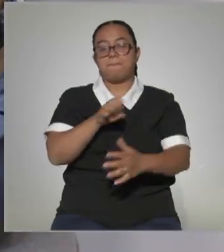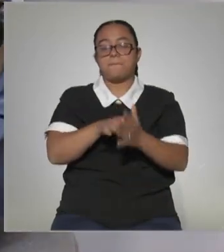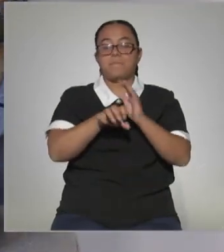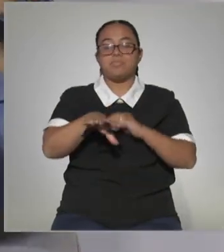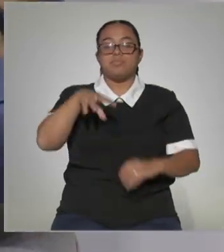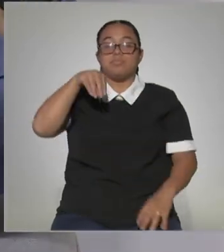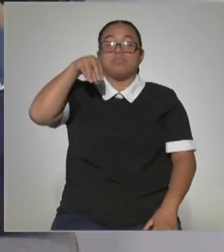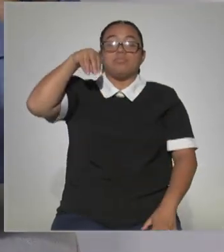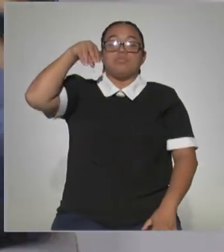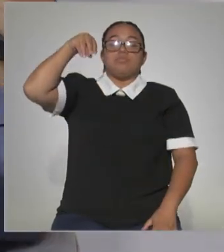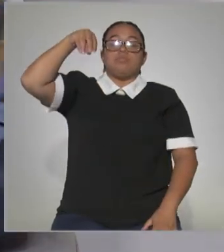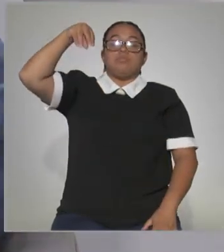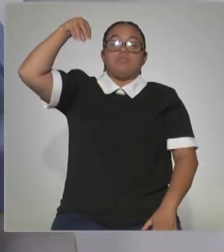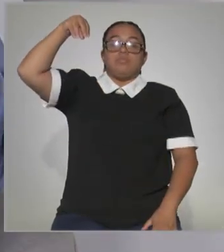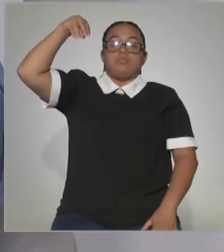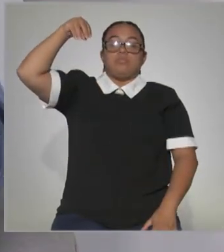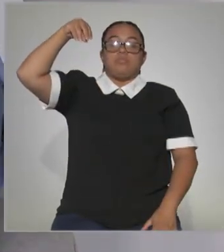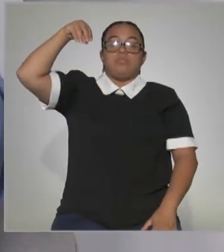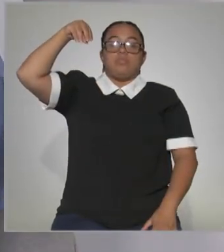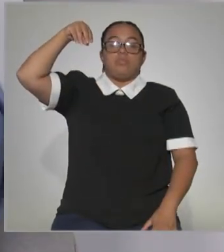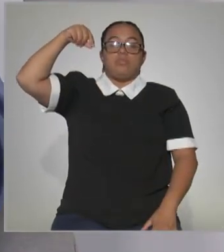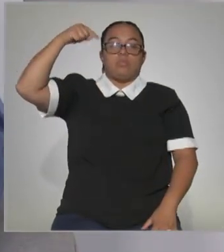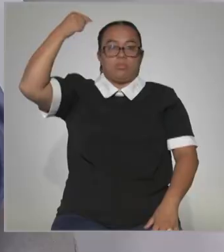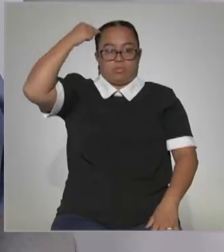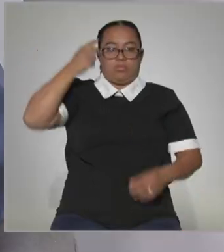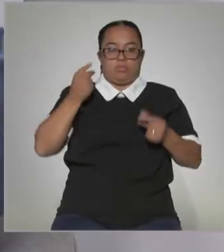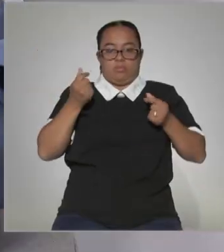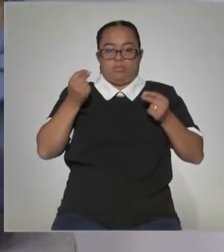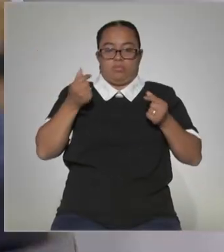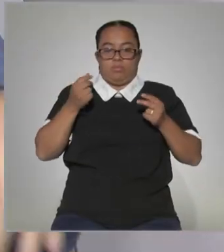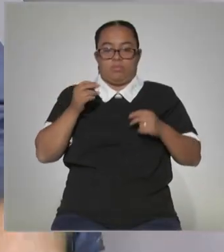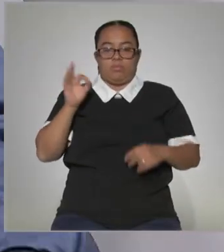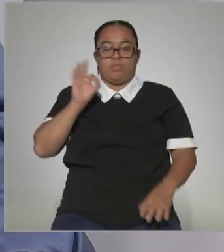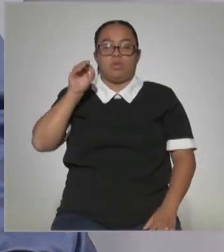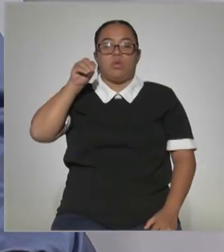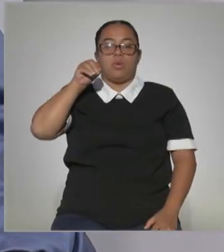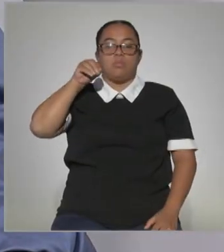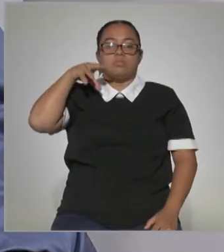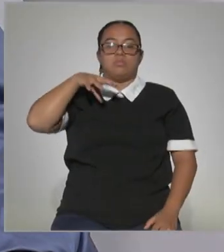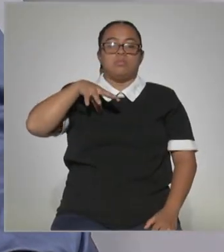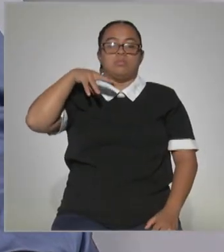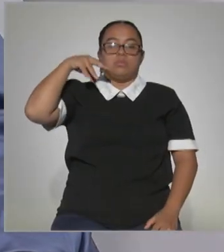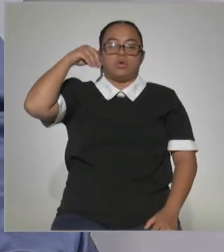esto, me estoy activando, ¿no? Y si yo hago esto,